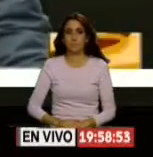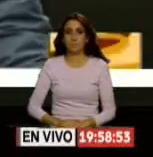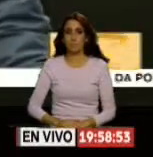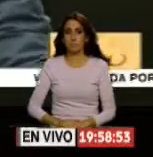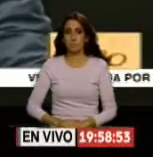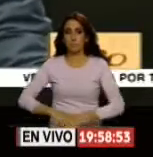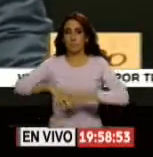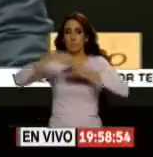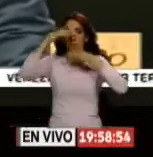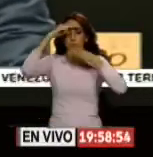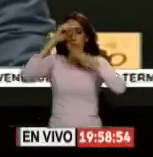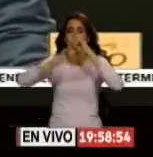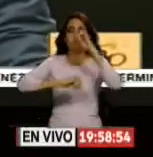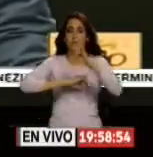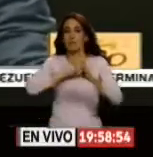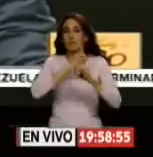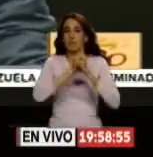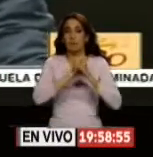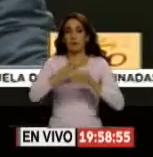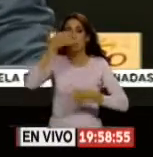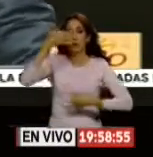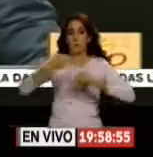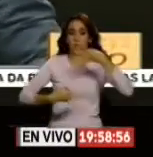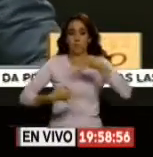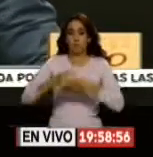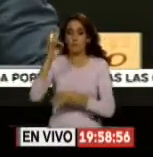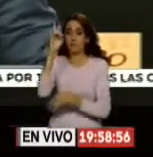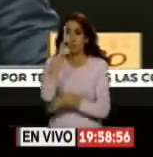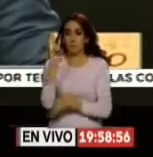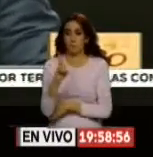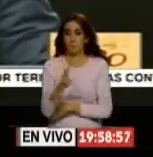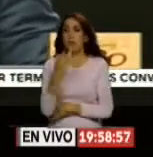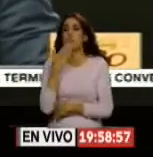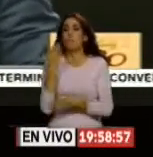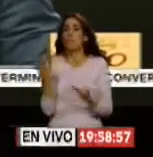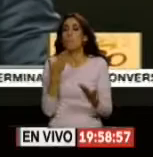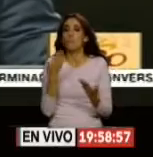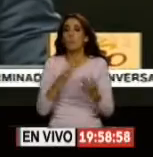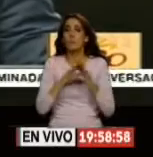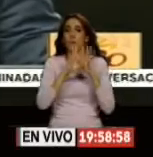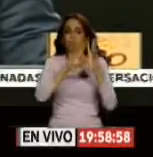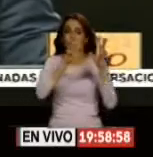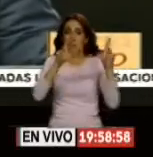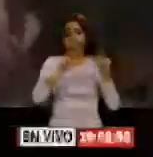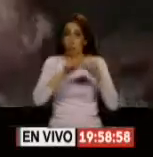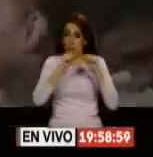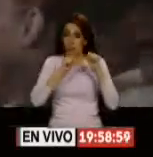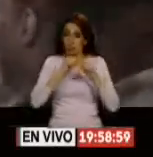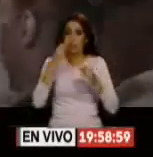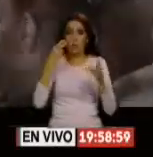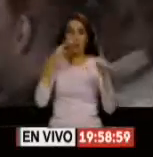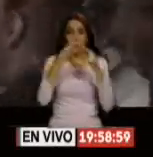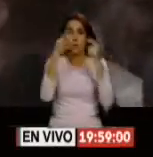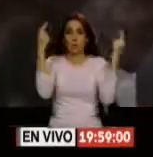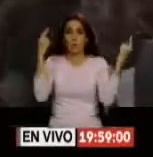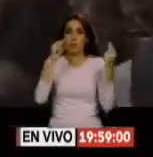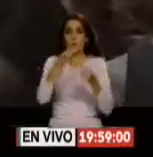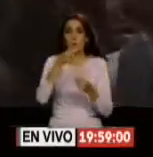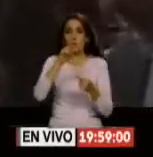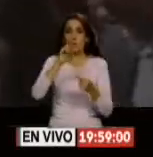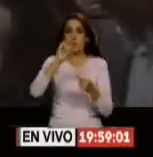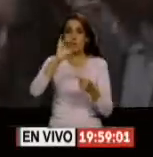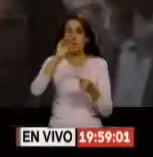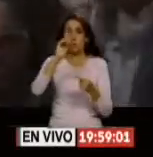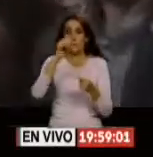En las noticias internacionales, la justicia de Venezuela abrió un nuevo expediente por posible sabotaje en contra de Juan Guaidó. El gobierno de